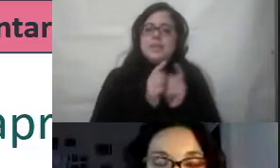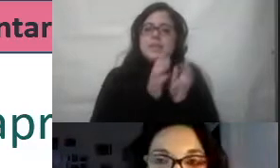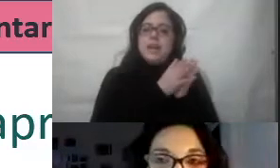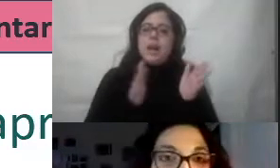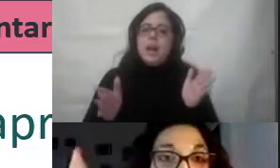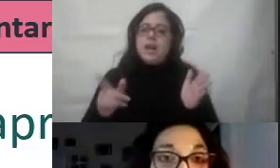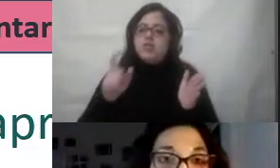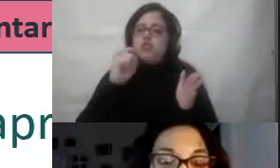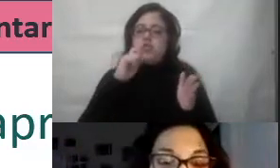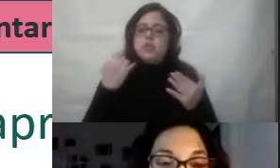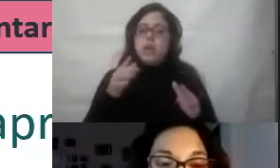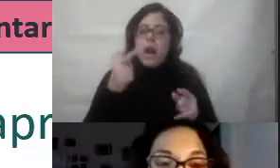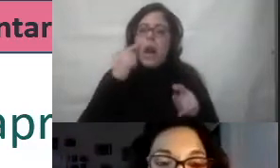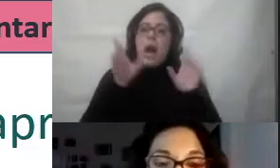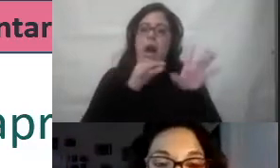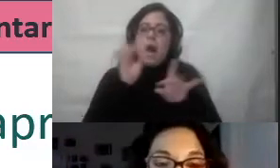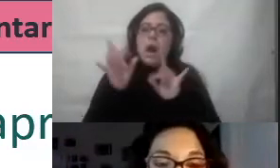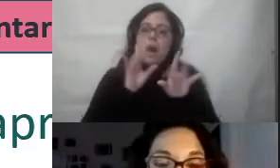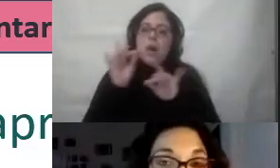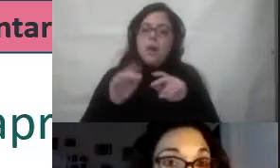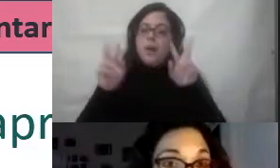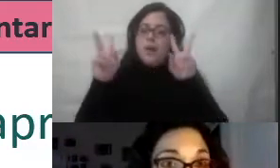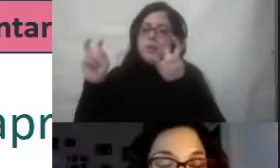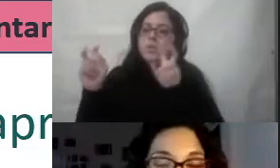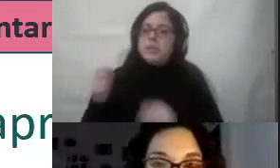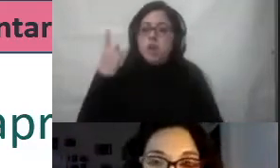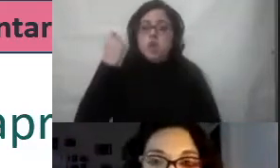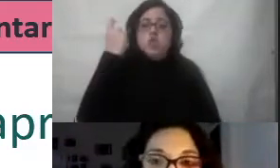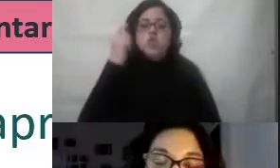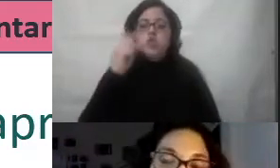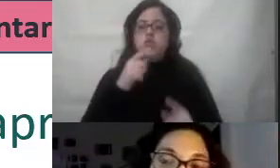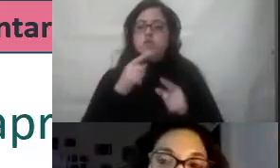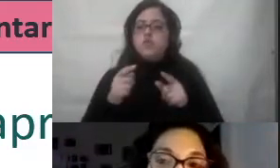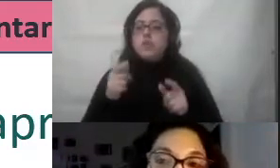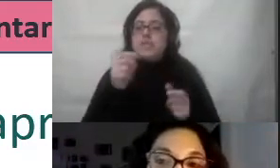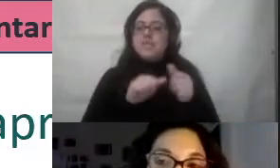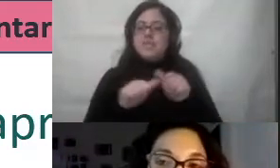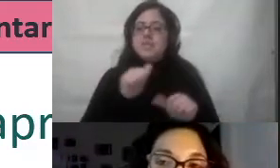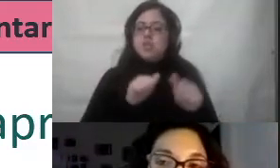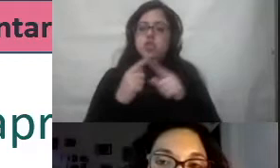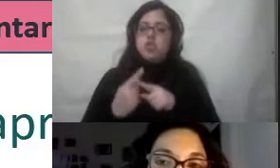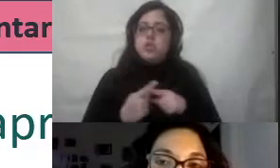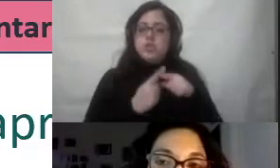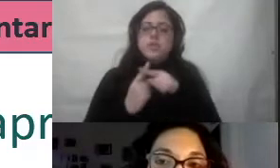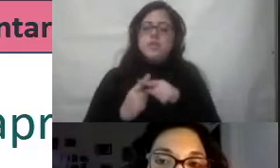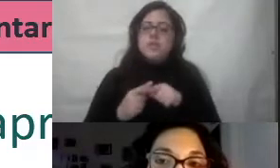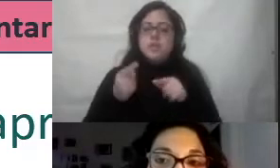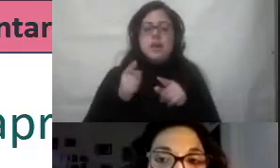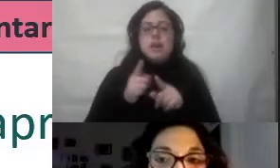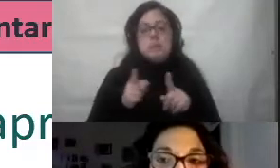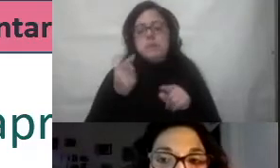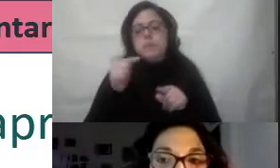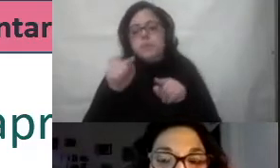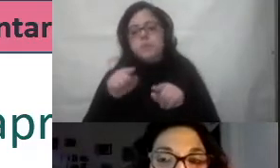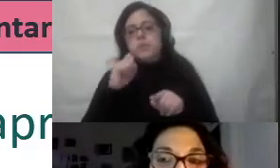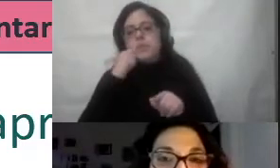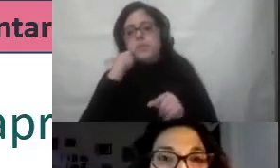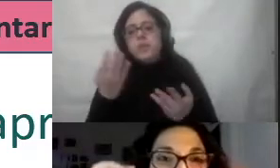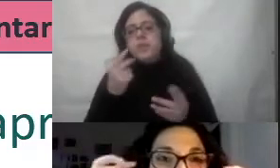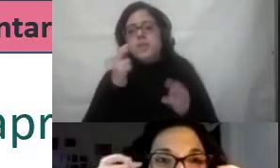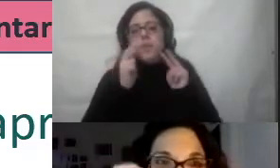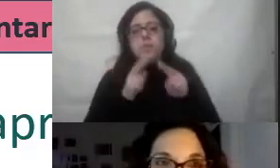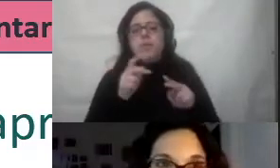¿sí? O estos saberes, en nuestro caso, de las ciencias sociales, sino que lo que vamos a hacer ahora es que los estudiantes lo